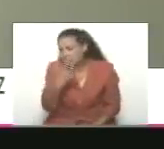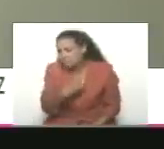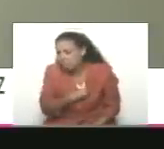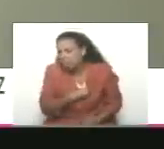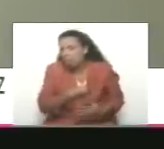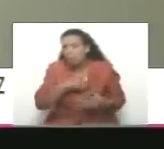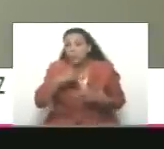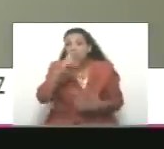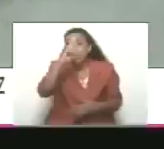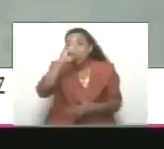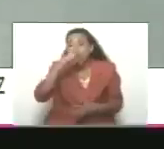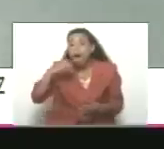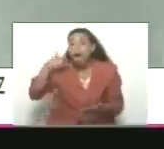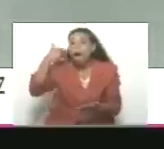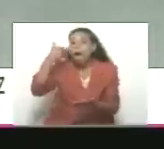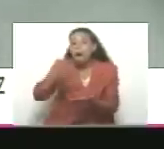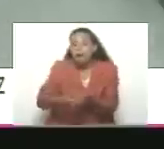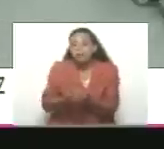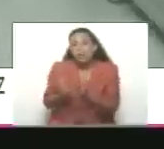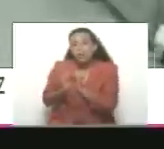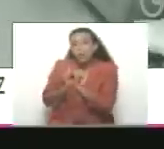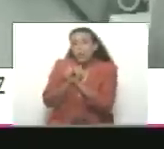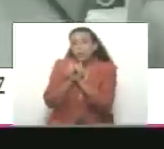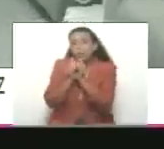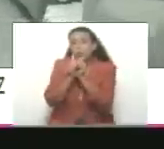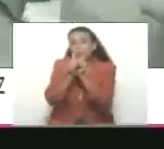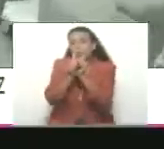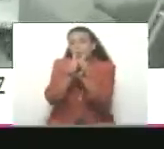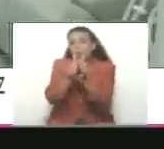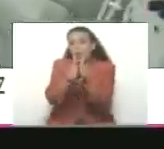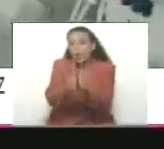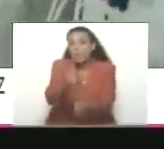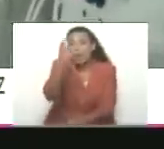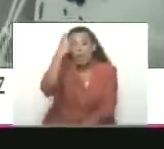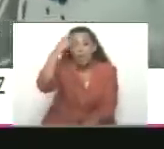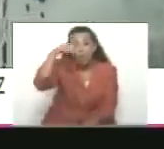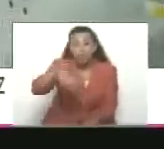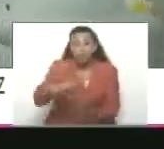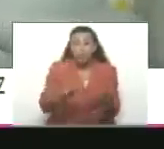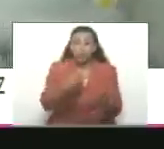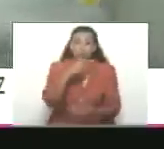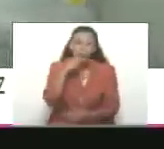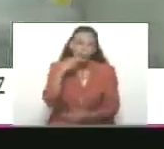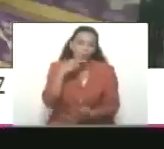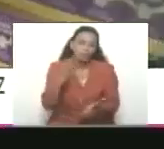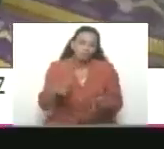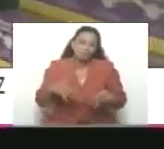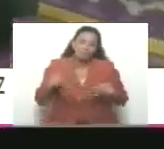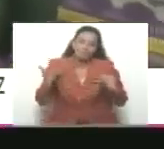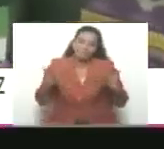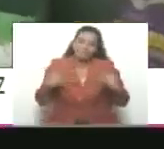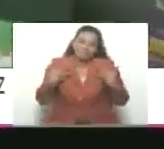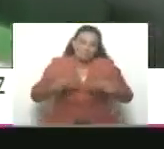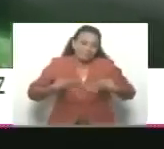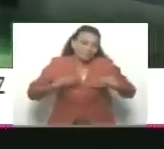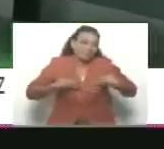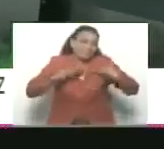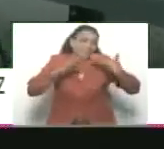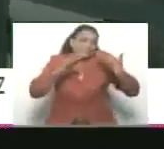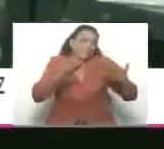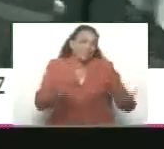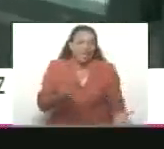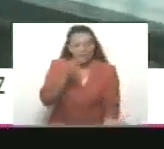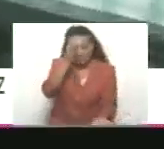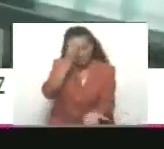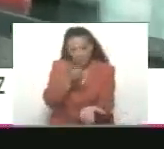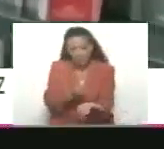un año donde usted nos acompañó pero hoy señor presidente se viste de alegría se sigue vistiendo de fe